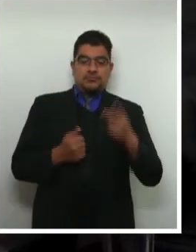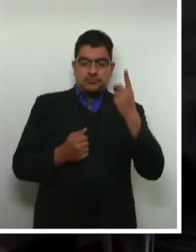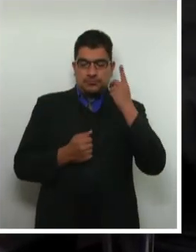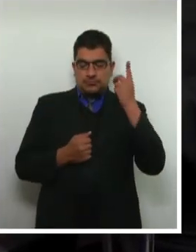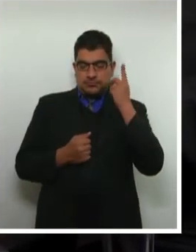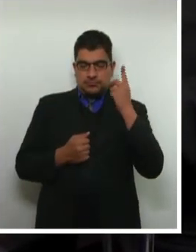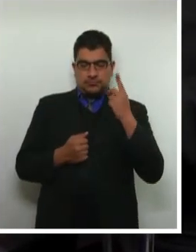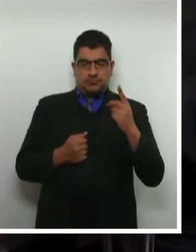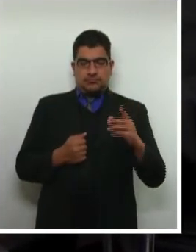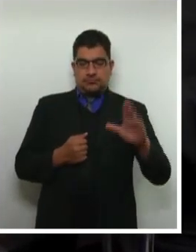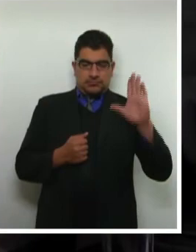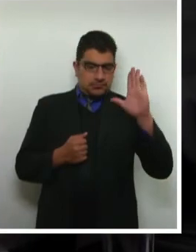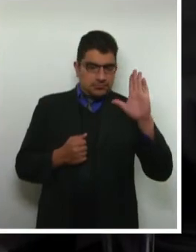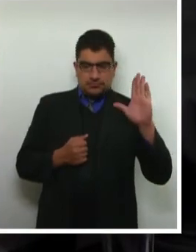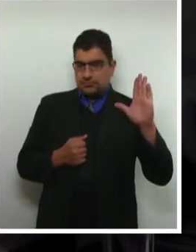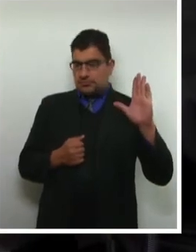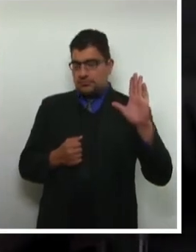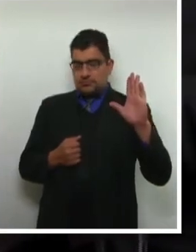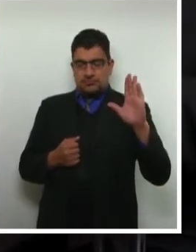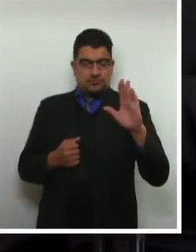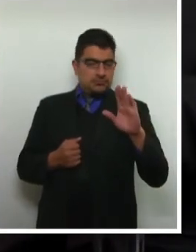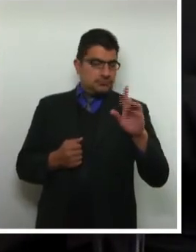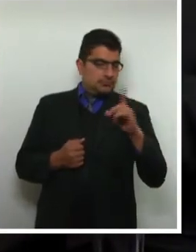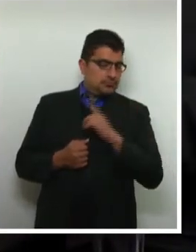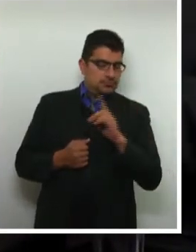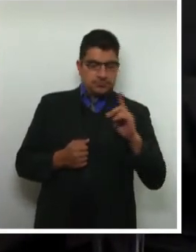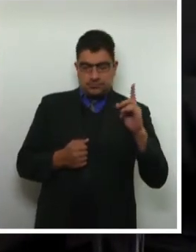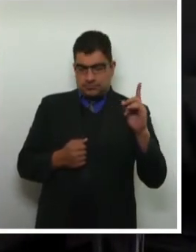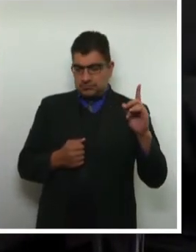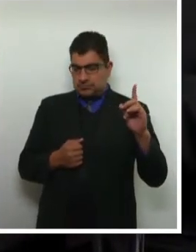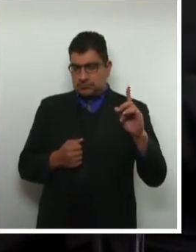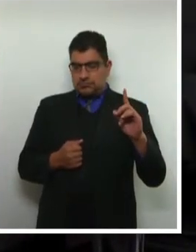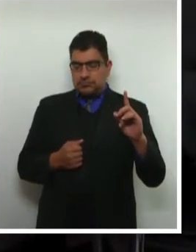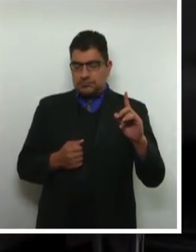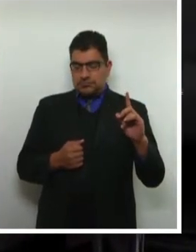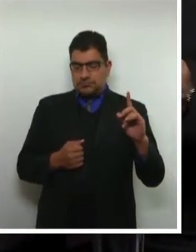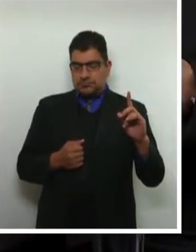diputado emitirá su voto de viva voz?